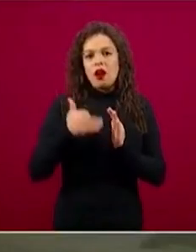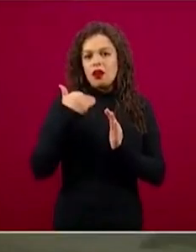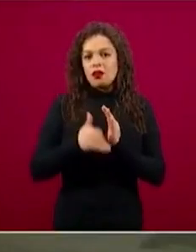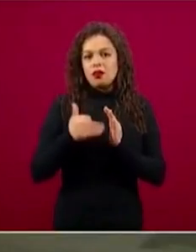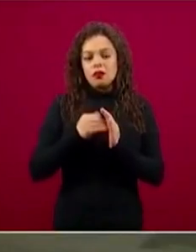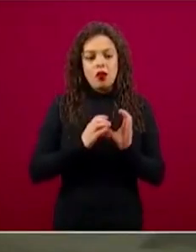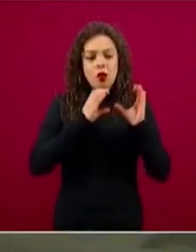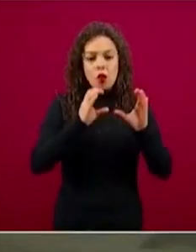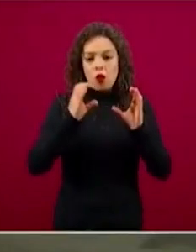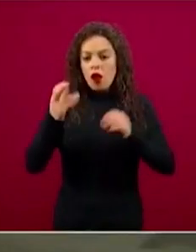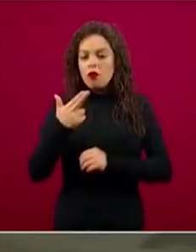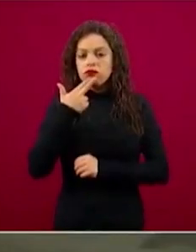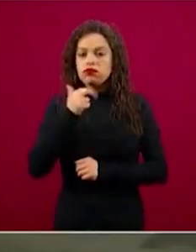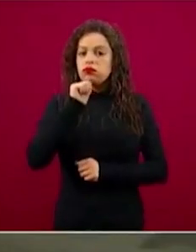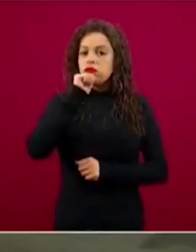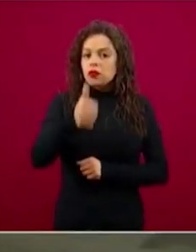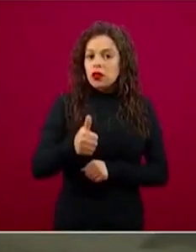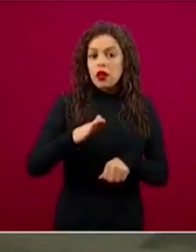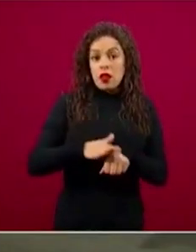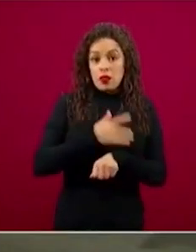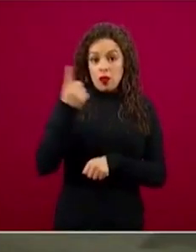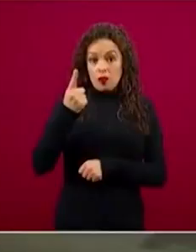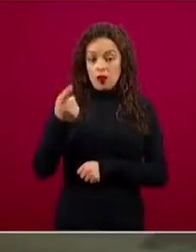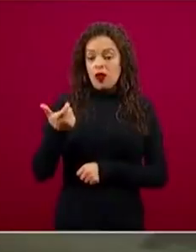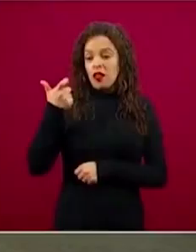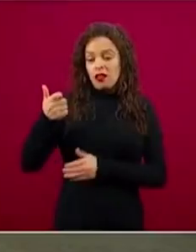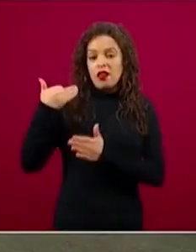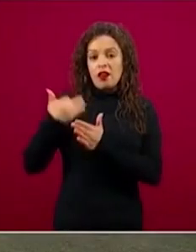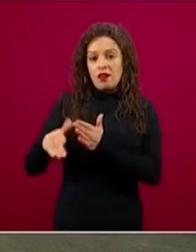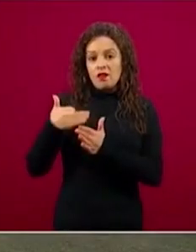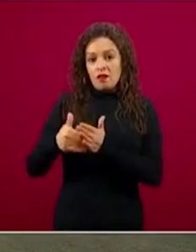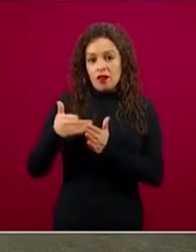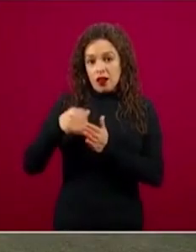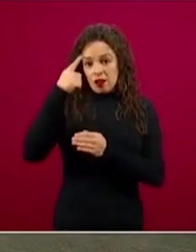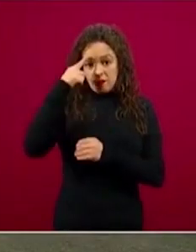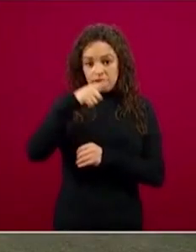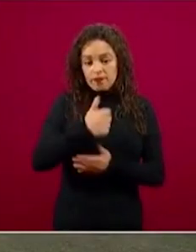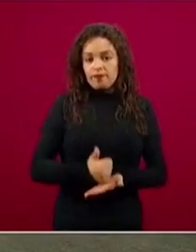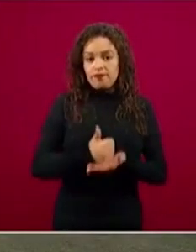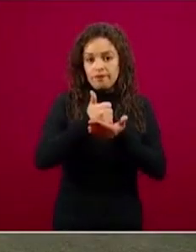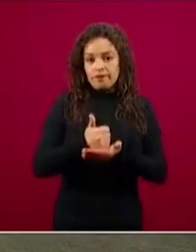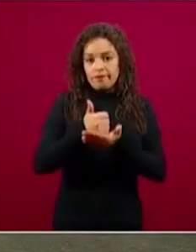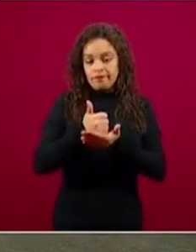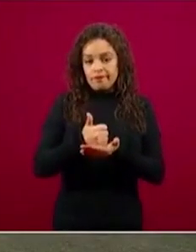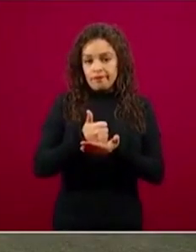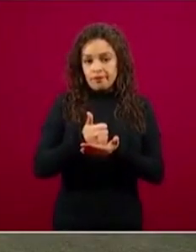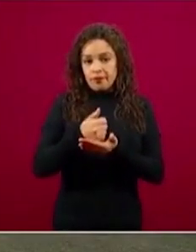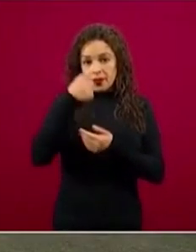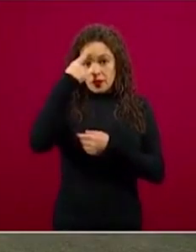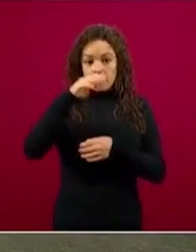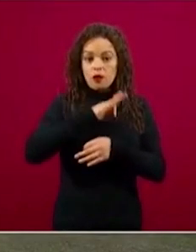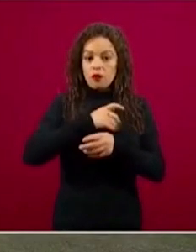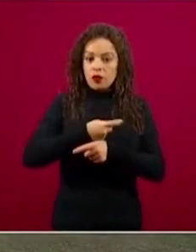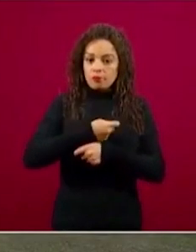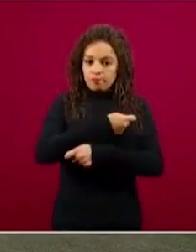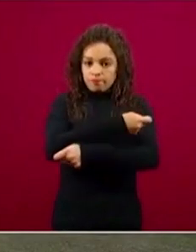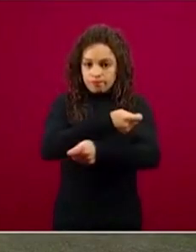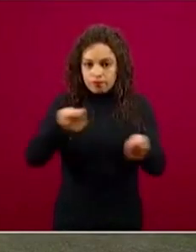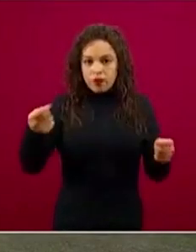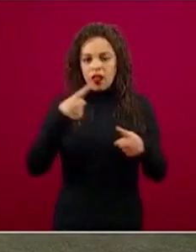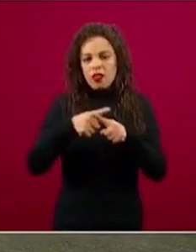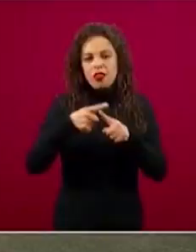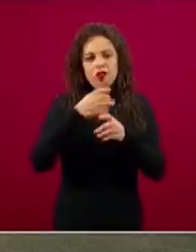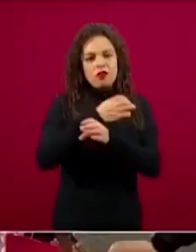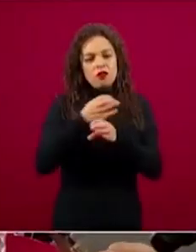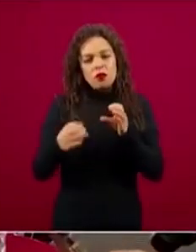de una perspectiva social que permita distribuir los recursos de atención de la salud. Y entonces